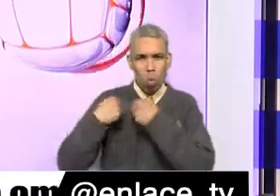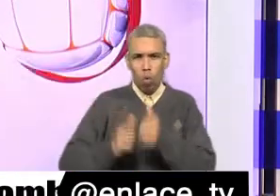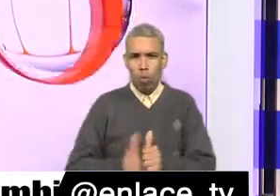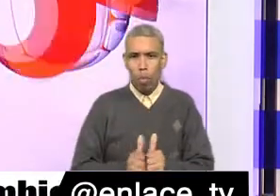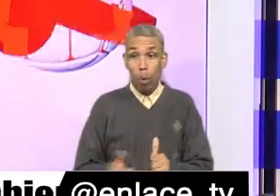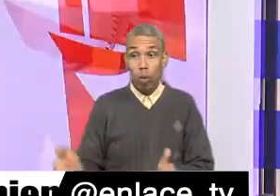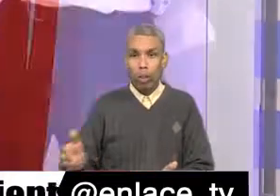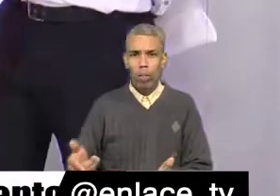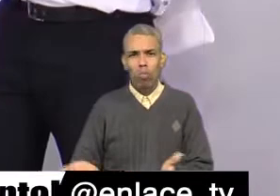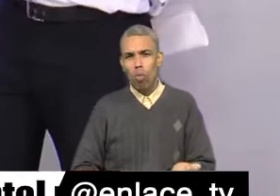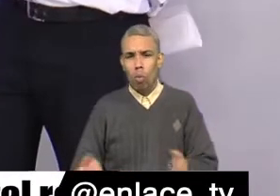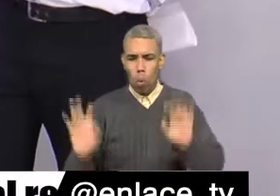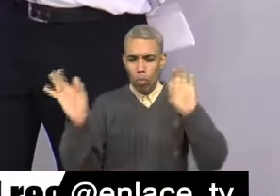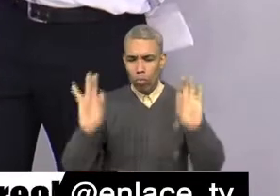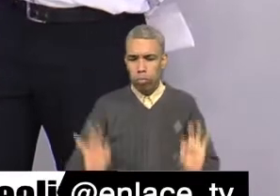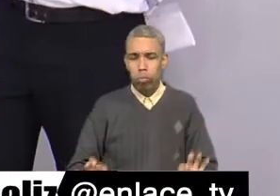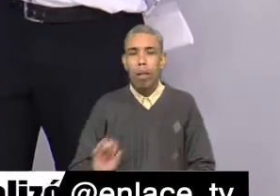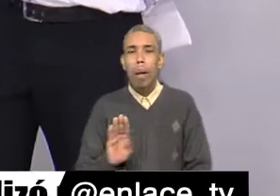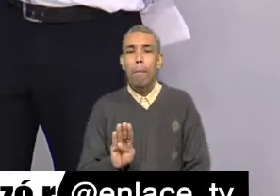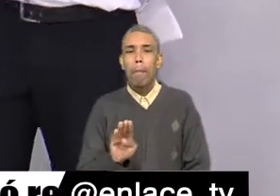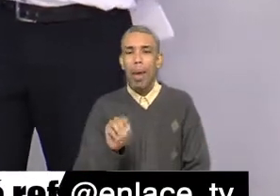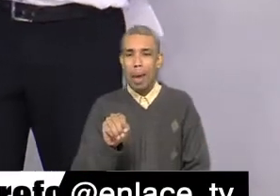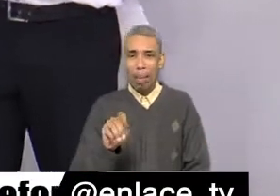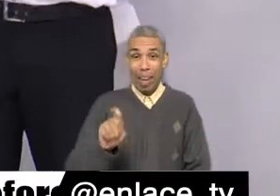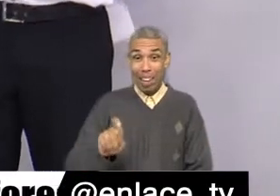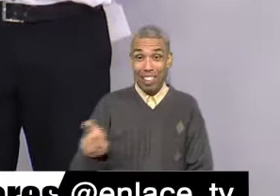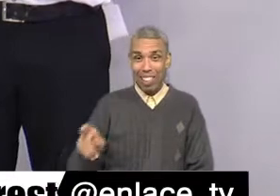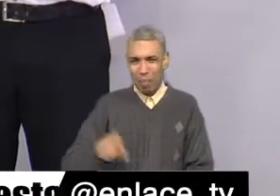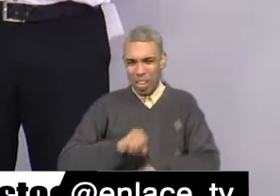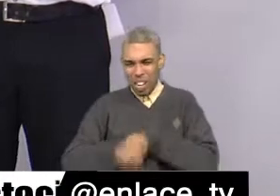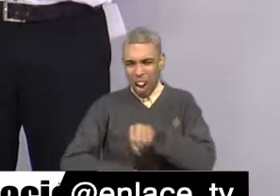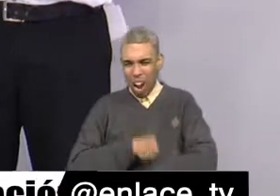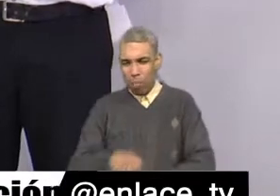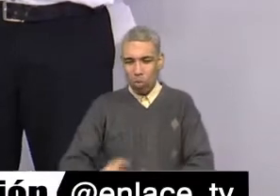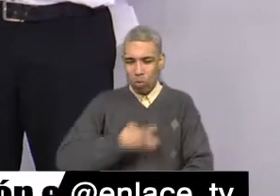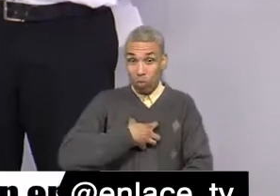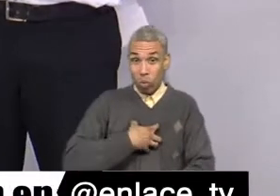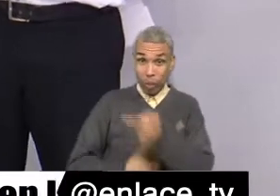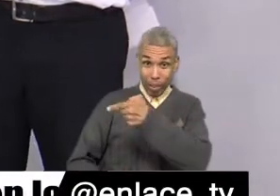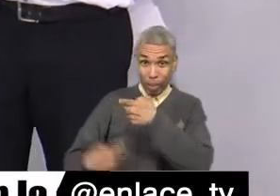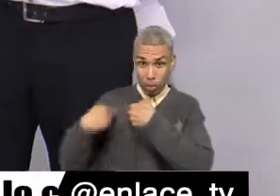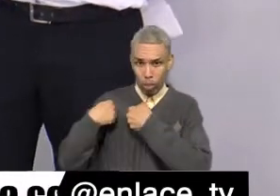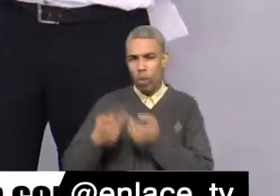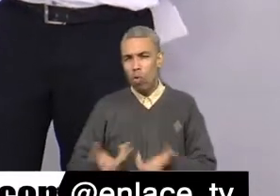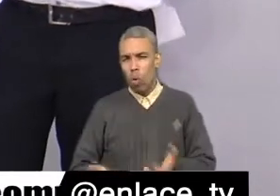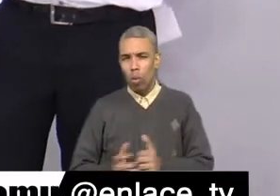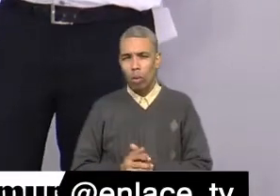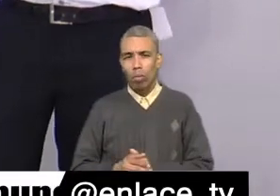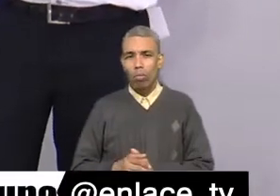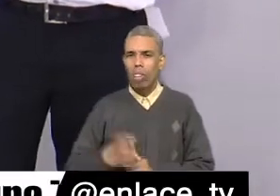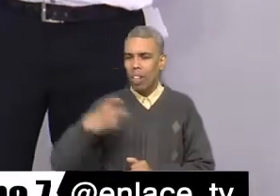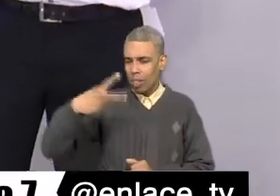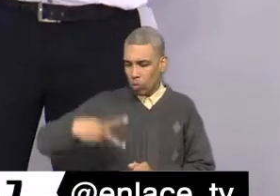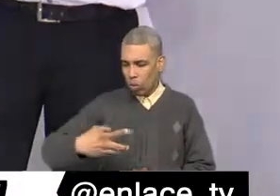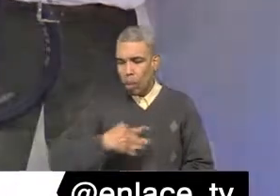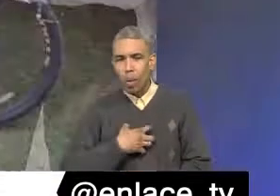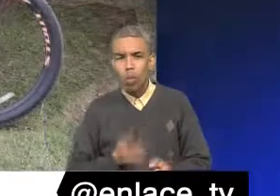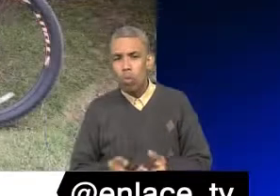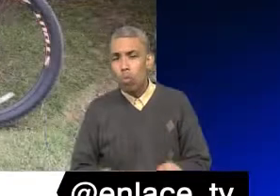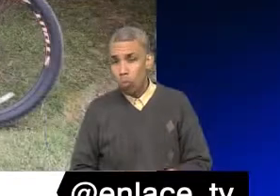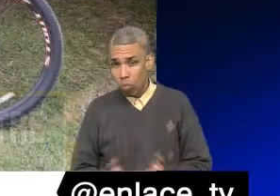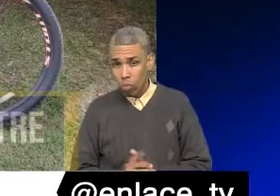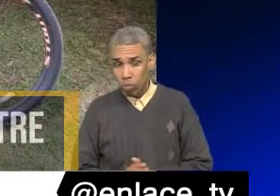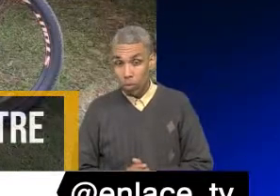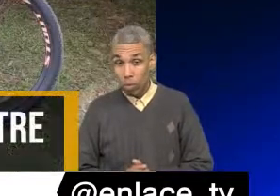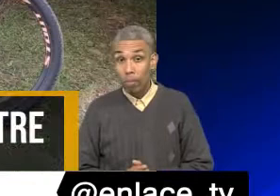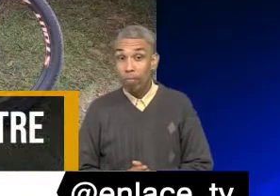buenas tardes. Muy buenas tardes, Marlon, ¿cómo estás? Muy bien. Bueno, balance, esa era la segunda válida. Sí, claro, así es. La segunda válida que realizamos